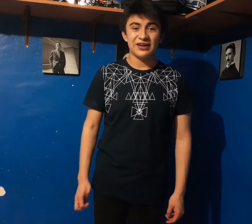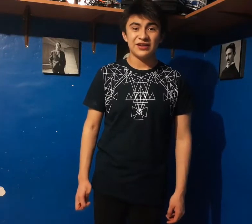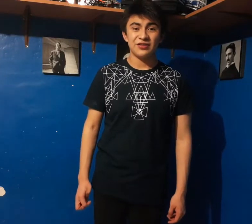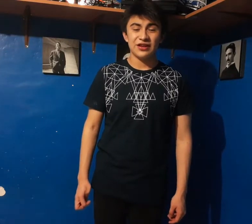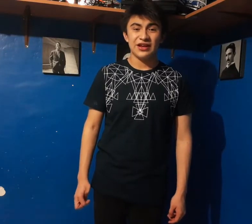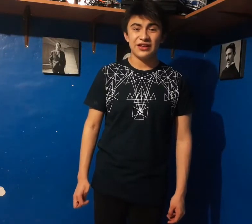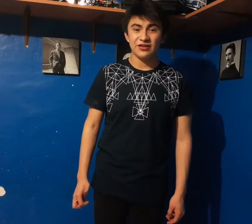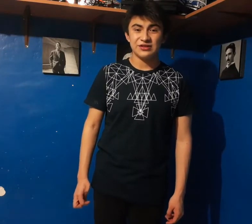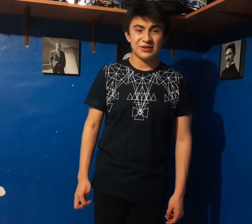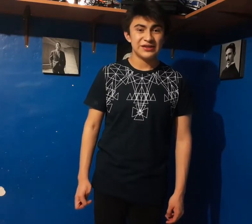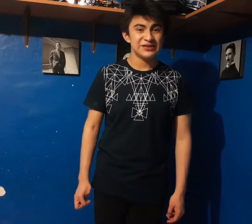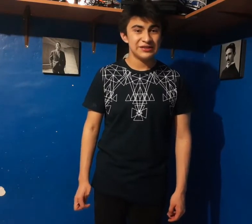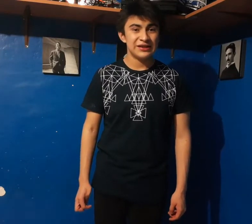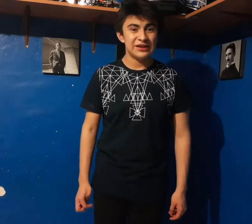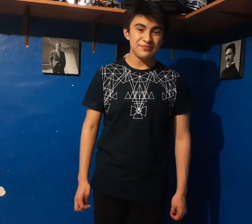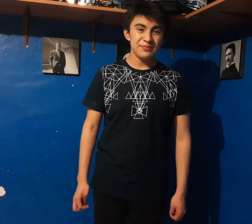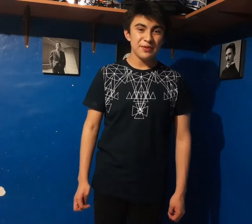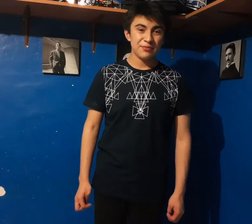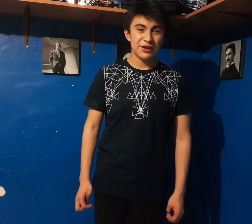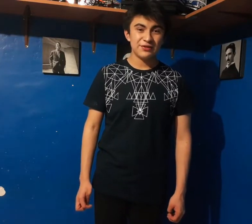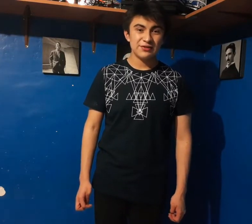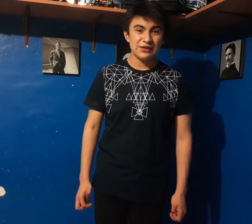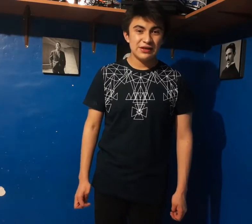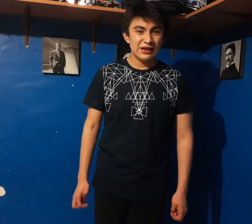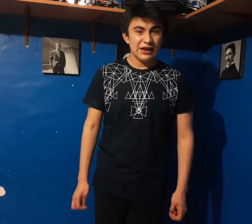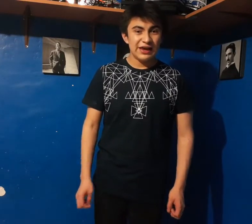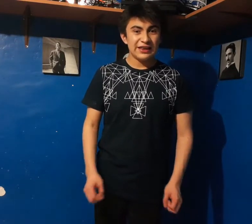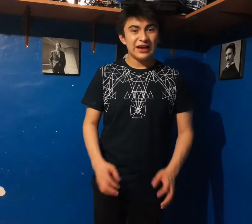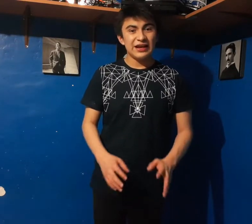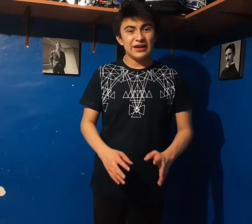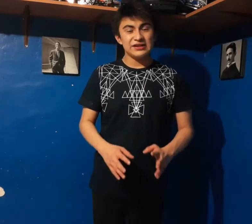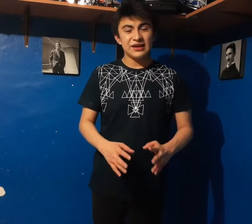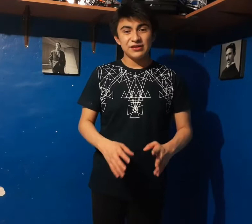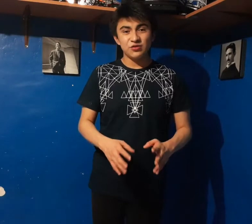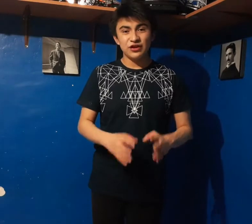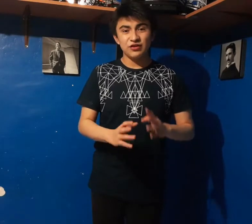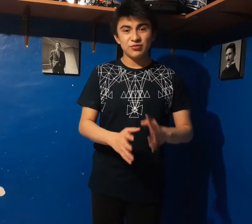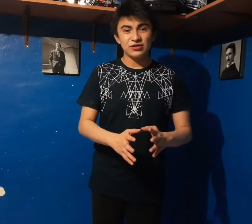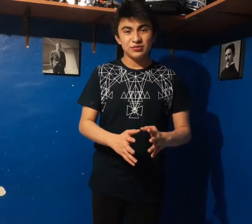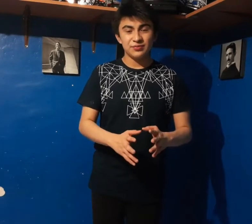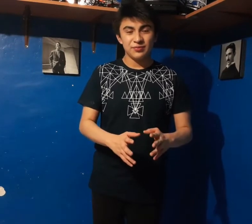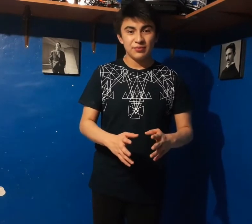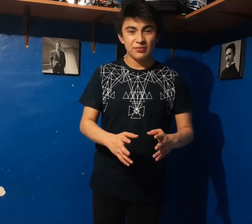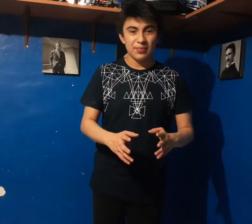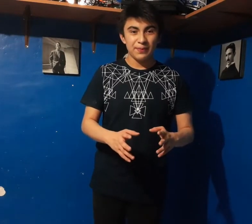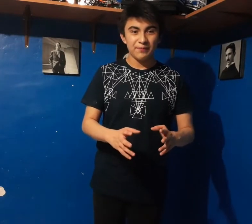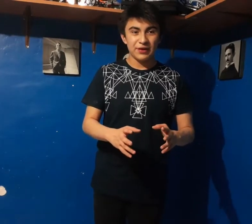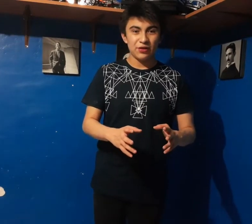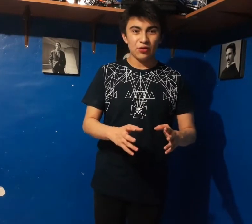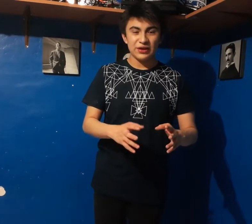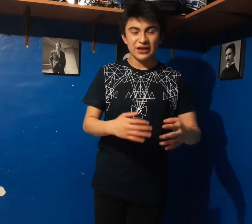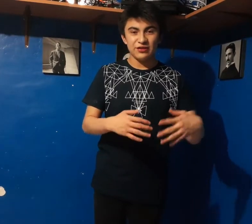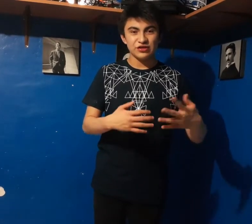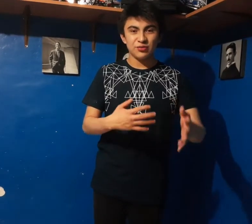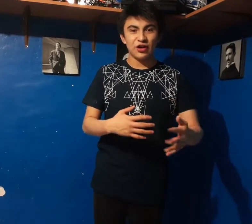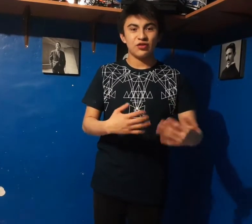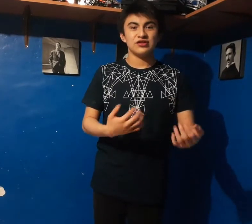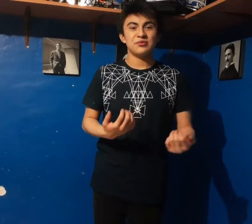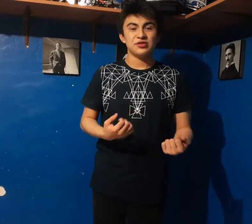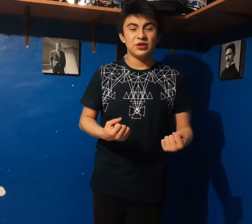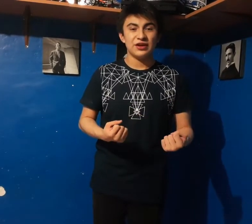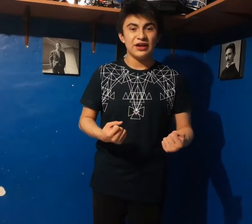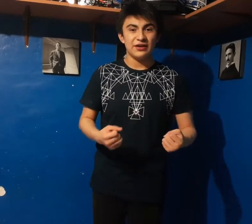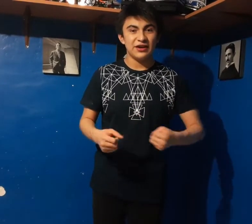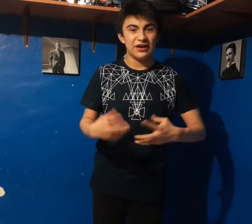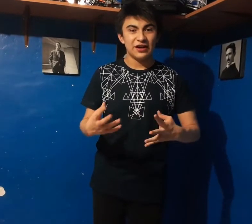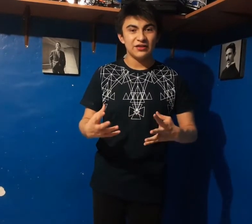mataba alrededor de en 2 semanas. Bueno, Italia estaba sufriendo mucho, pero Italia no es como la